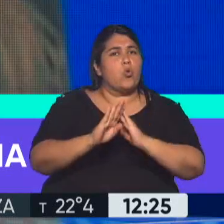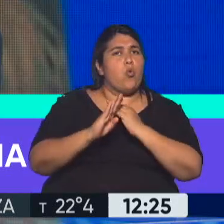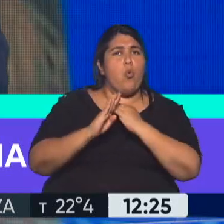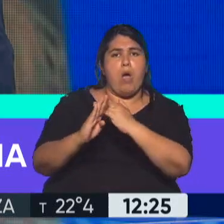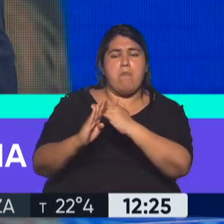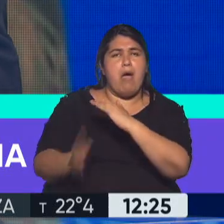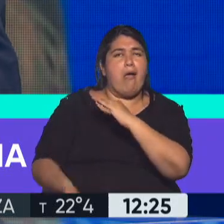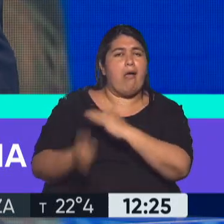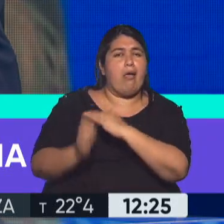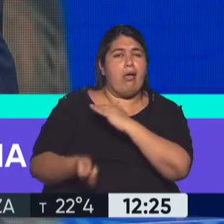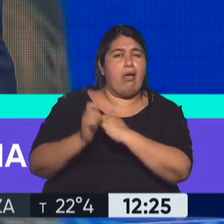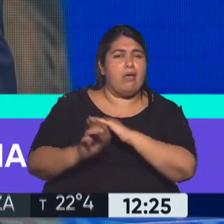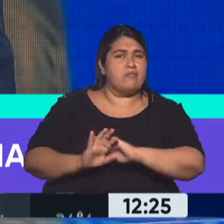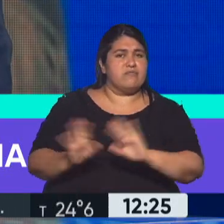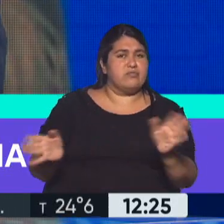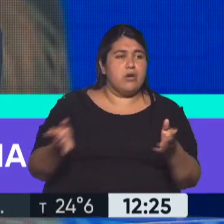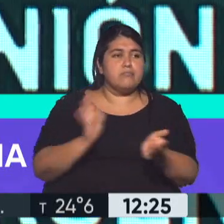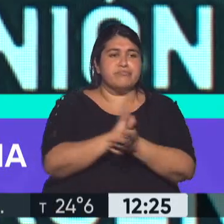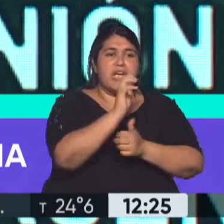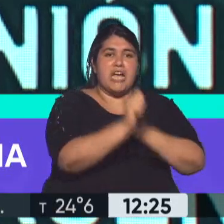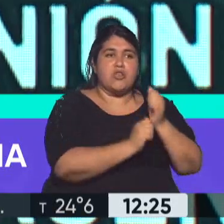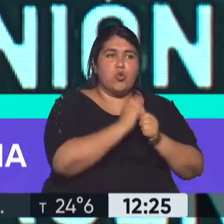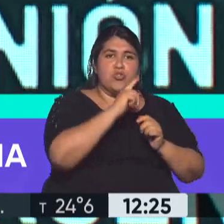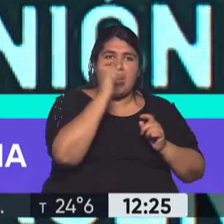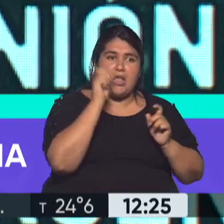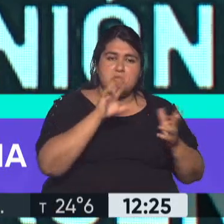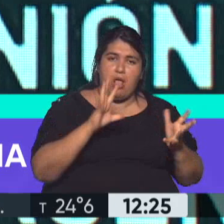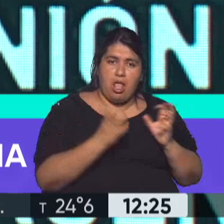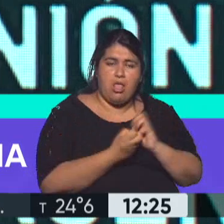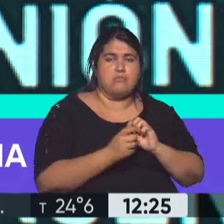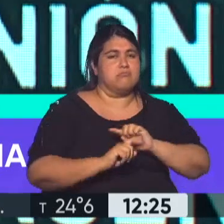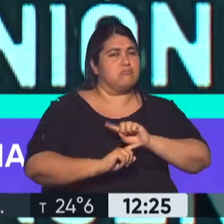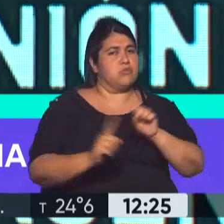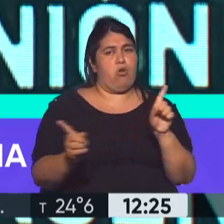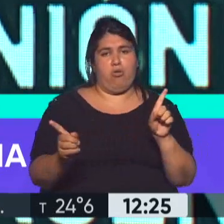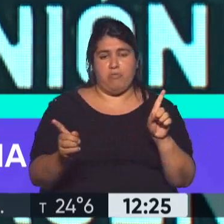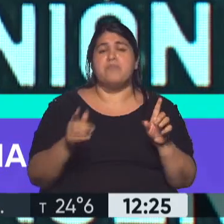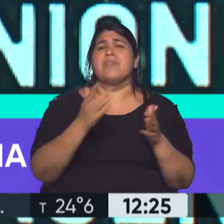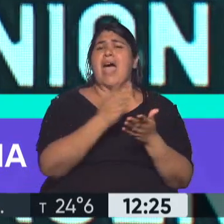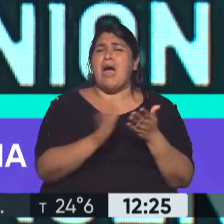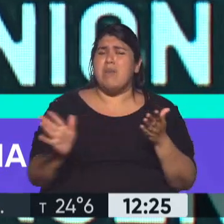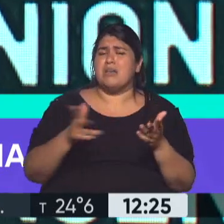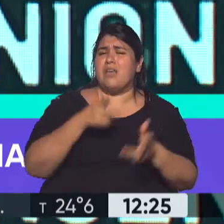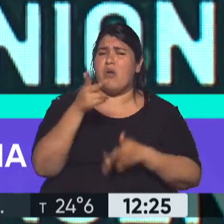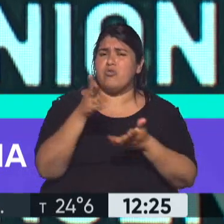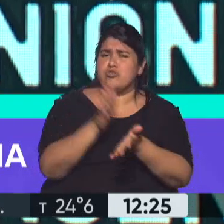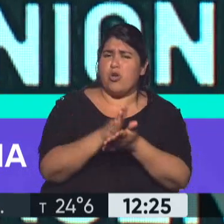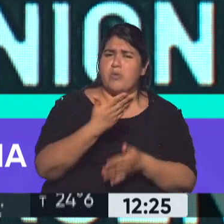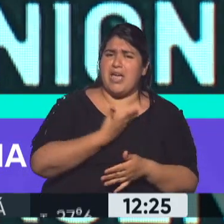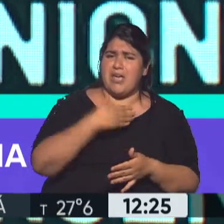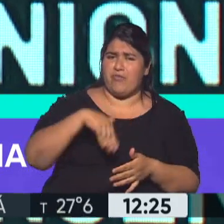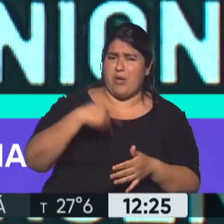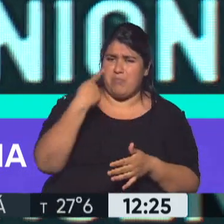una importación indiscriminada que destruya la industria. Que va en contrario, obviamente, de un proyecto de industria nacional. Ahora, habló también del Fondo Monetario Internacional en